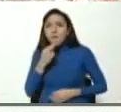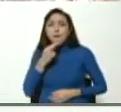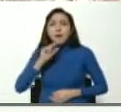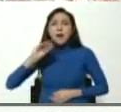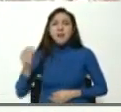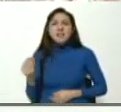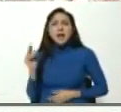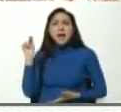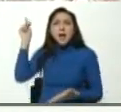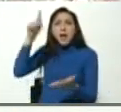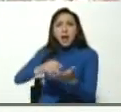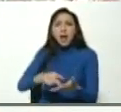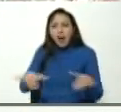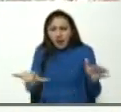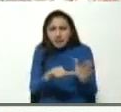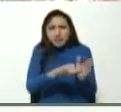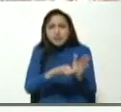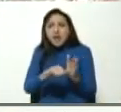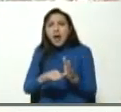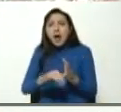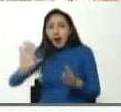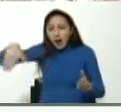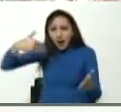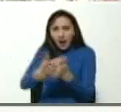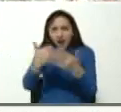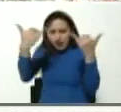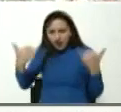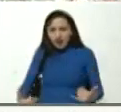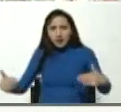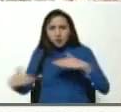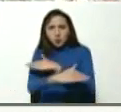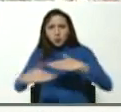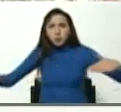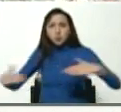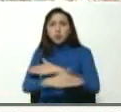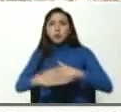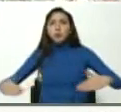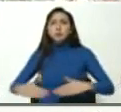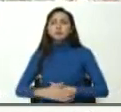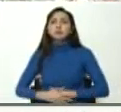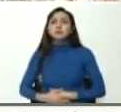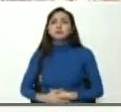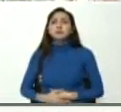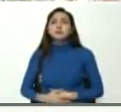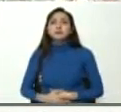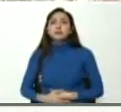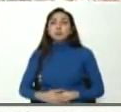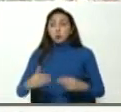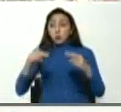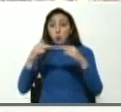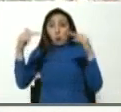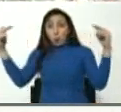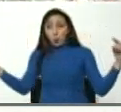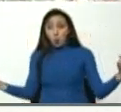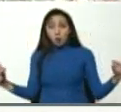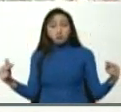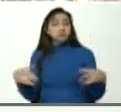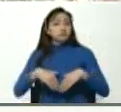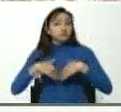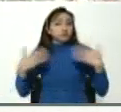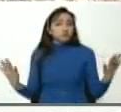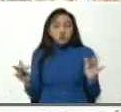hasta la autopista del sur de acá puente que comunica también